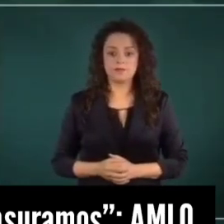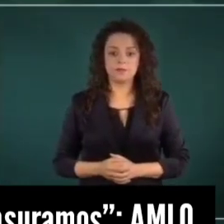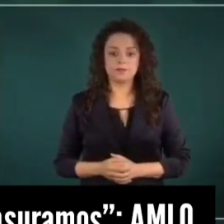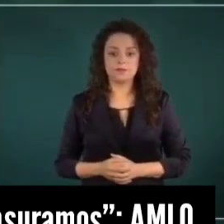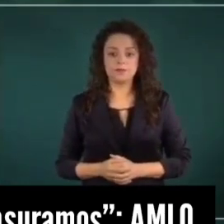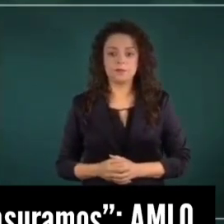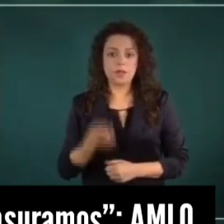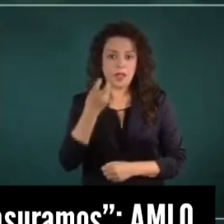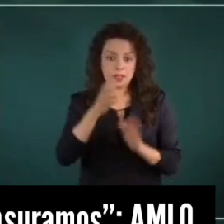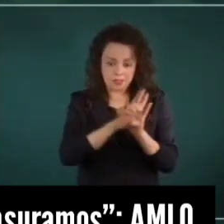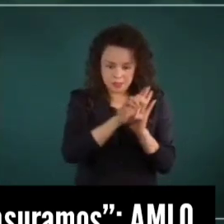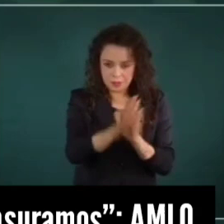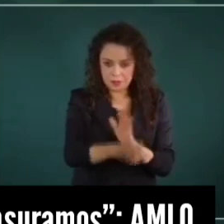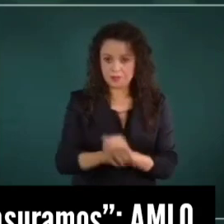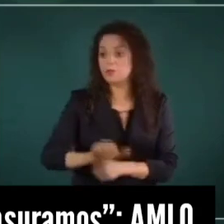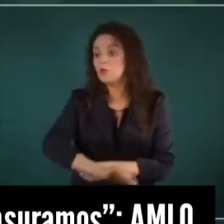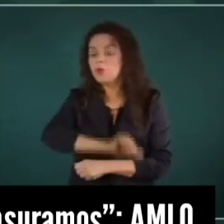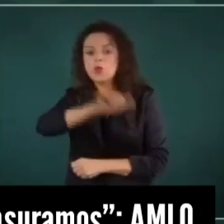otro,